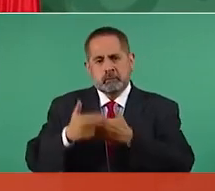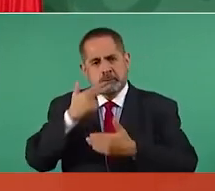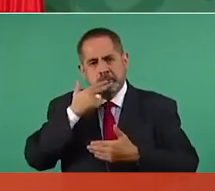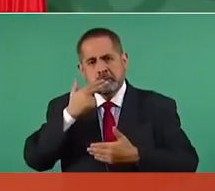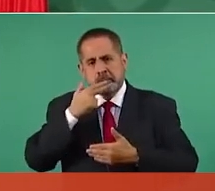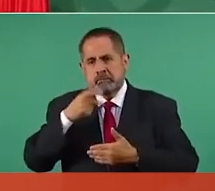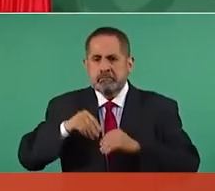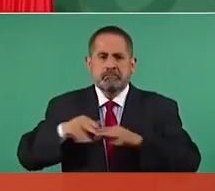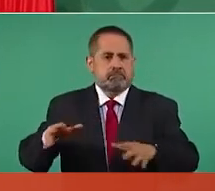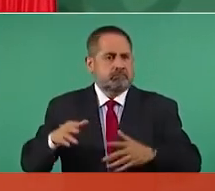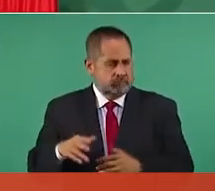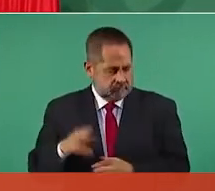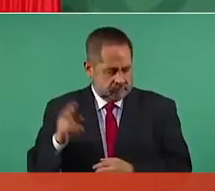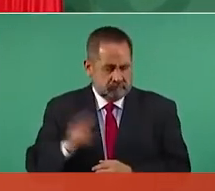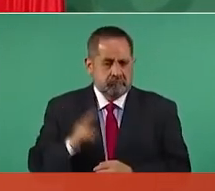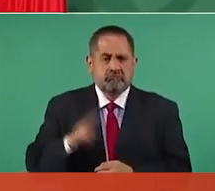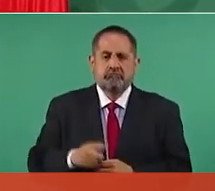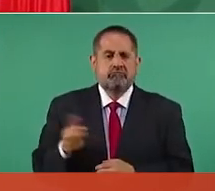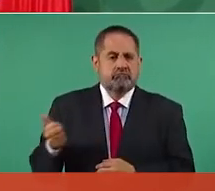que